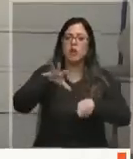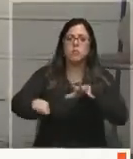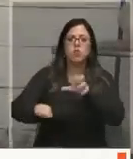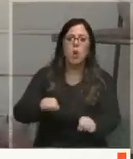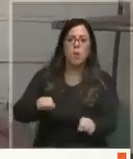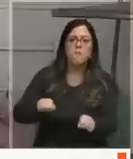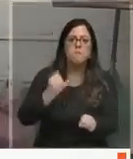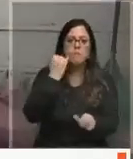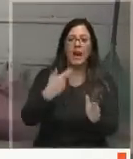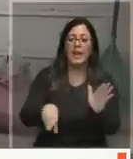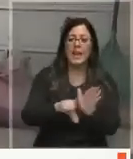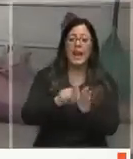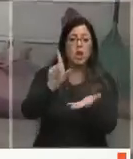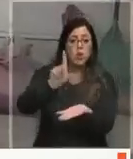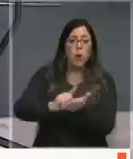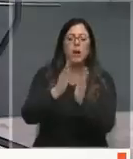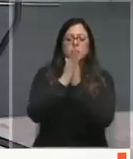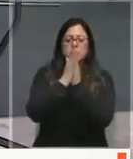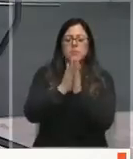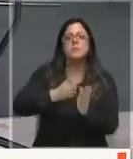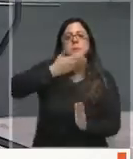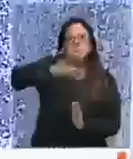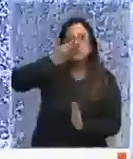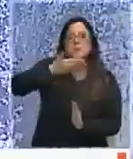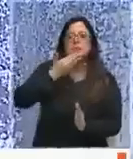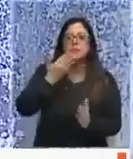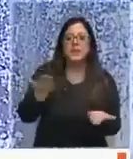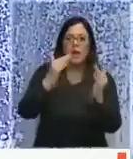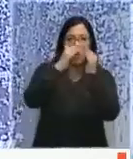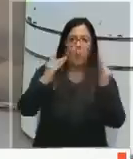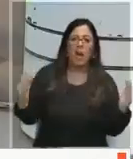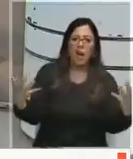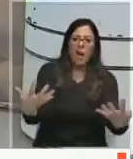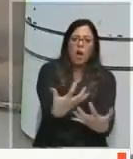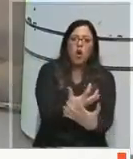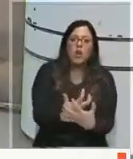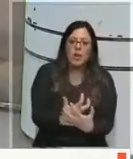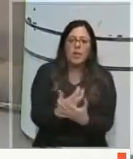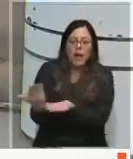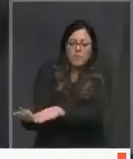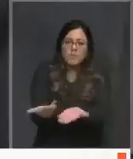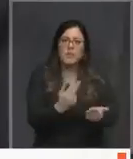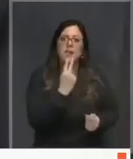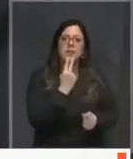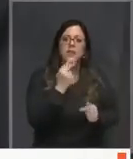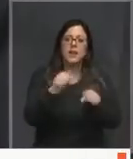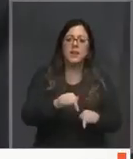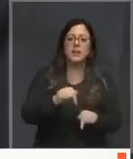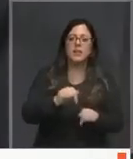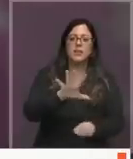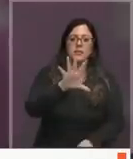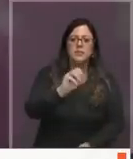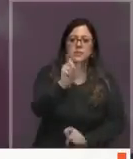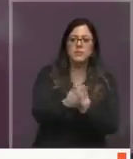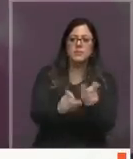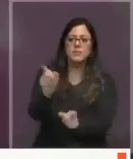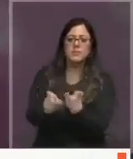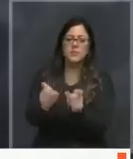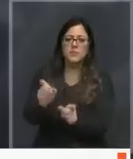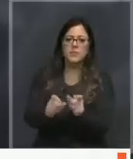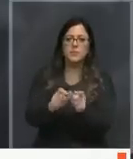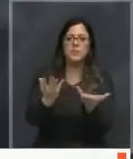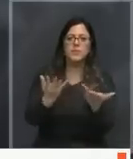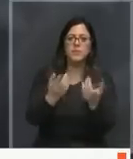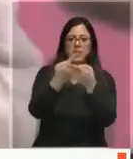El que no es solo un lugar de oración, también funciona como una casa de acogida, donde viven al menos 50 personas de